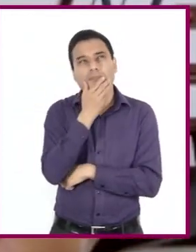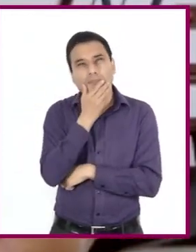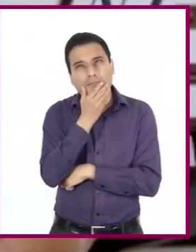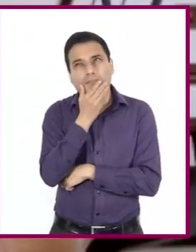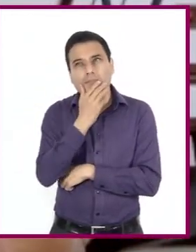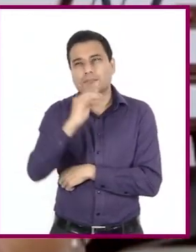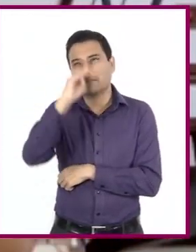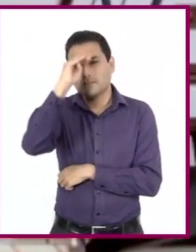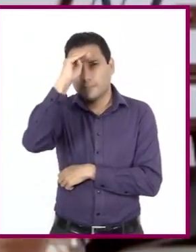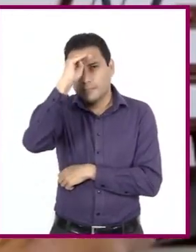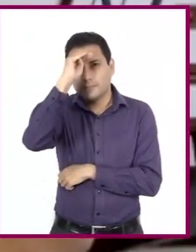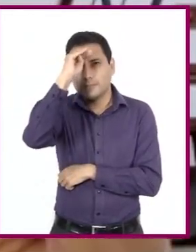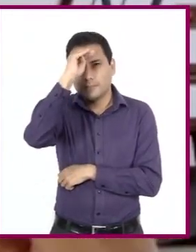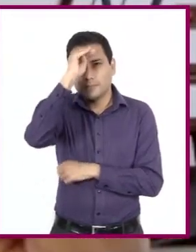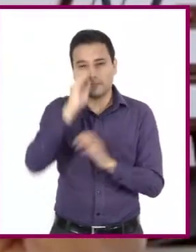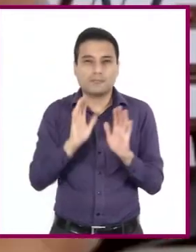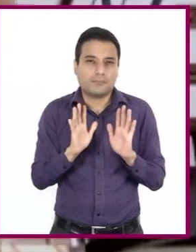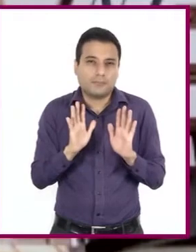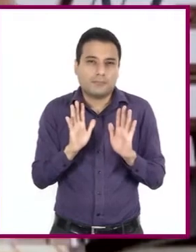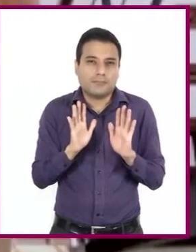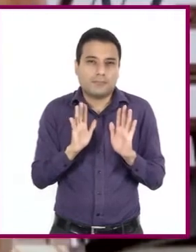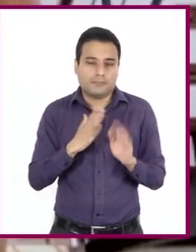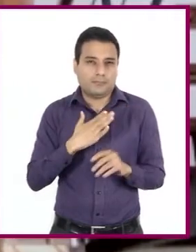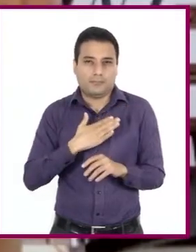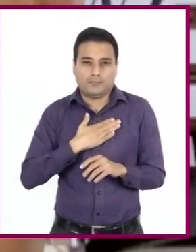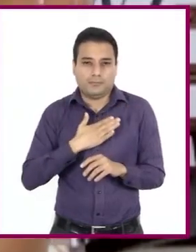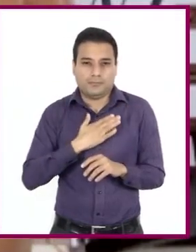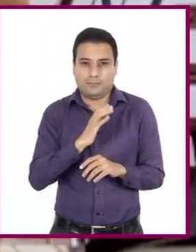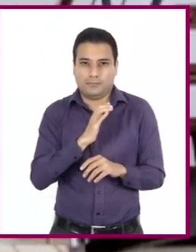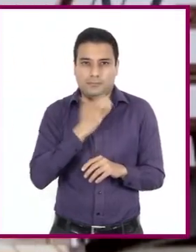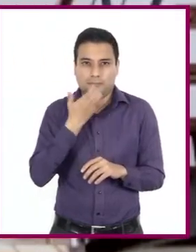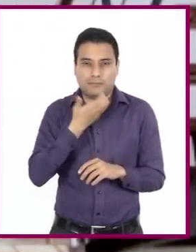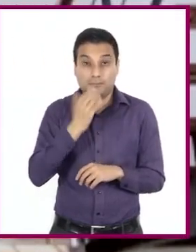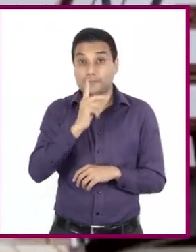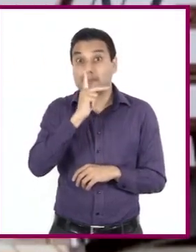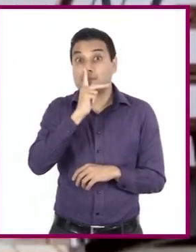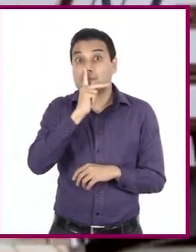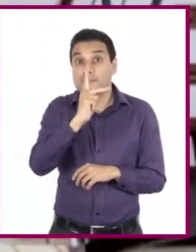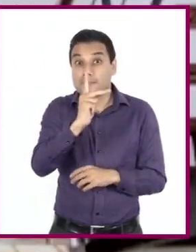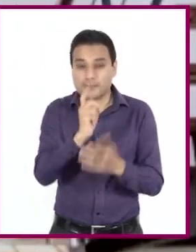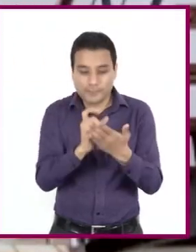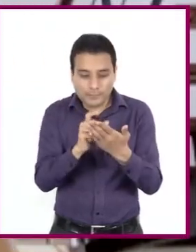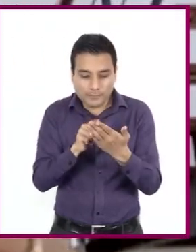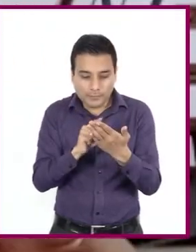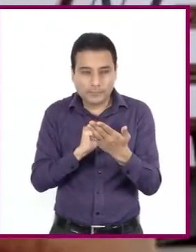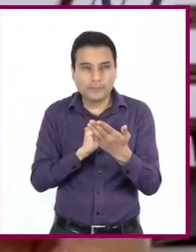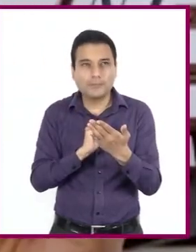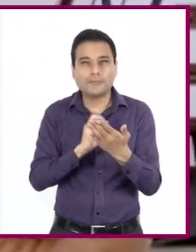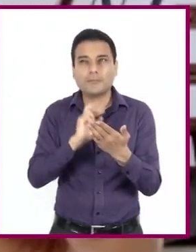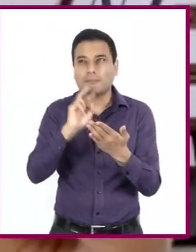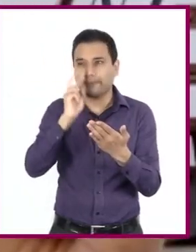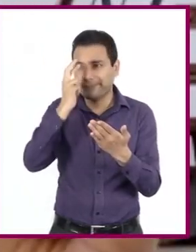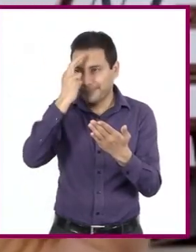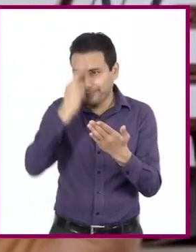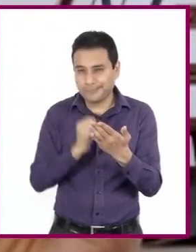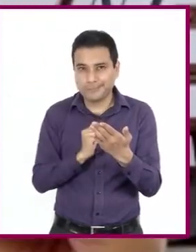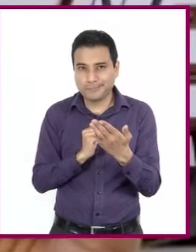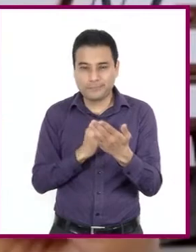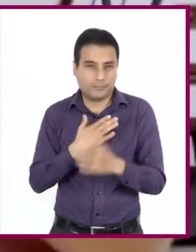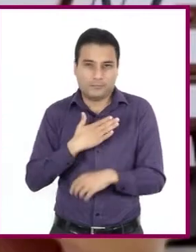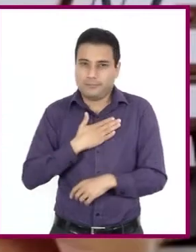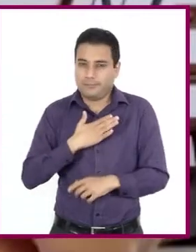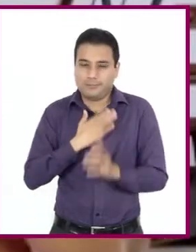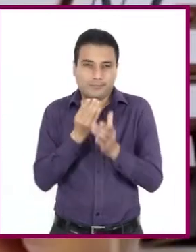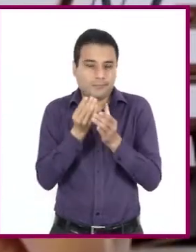sus sinonimias, digamos, de algo que una palabra que le recuerda a otra cosa. Entonces,